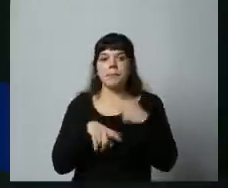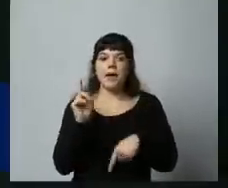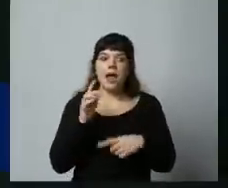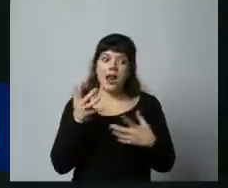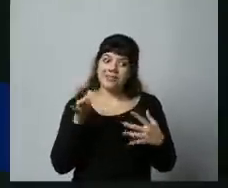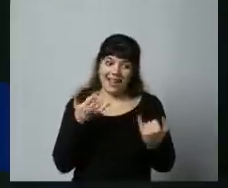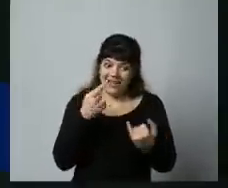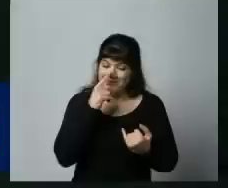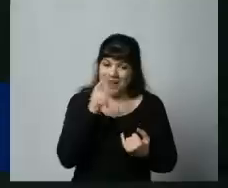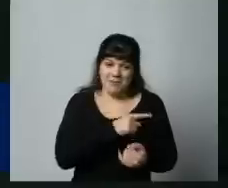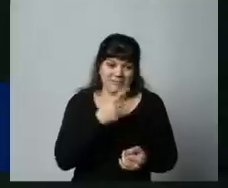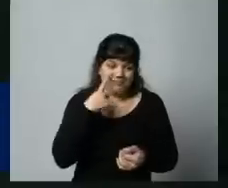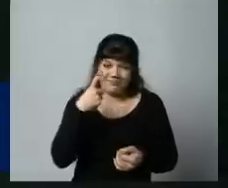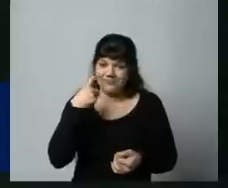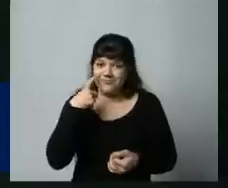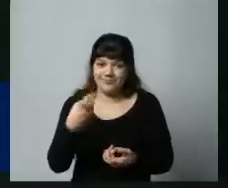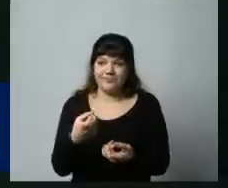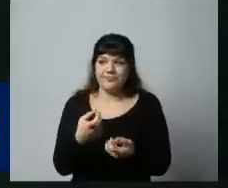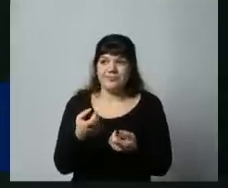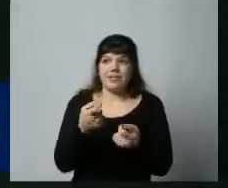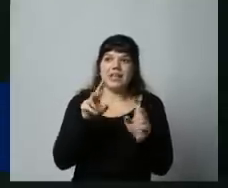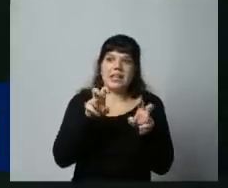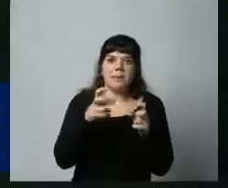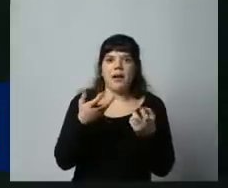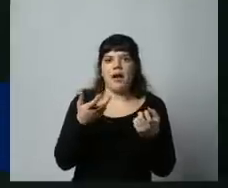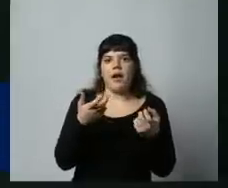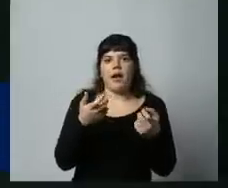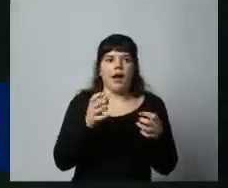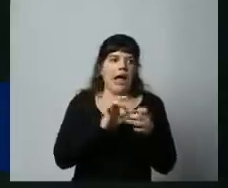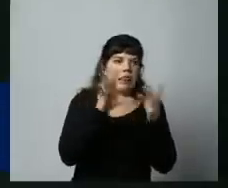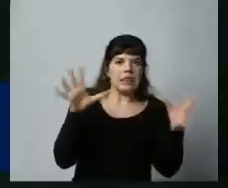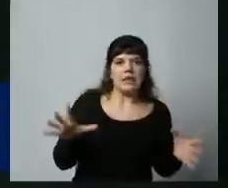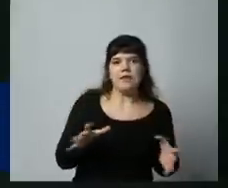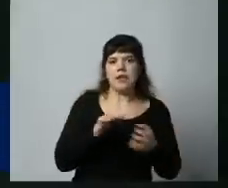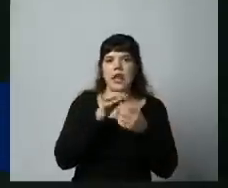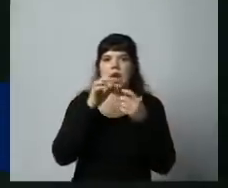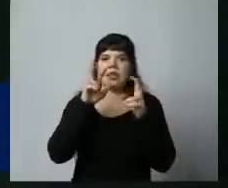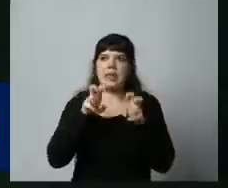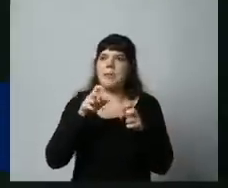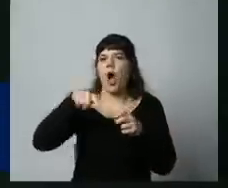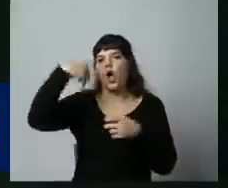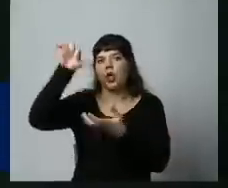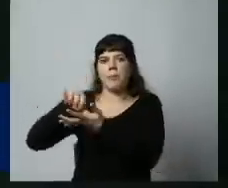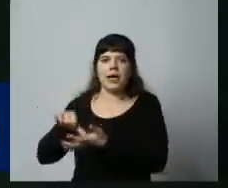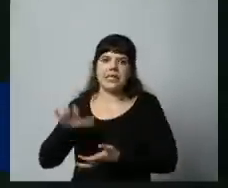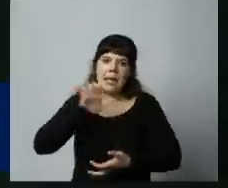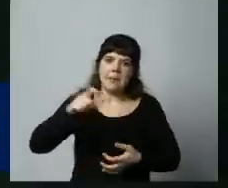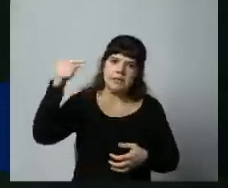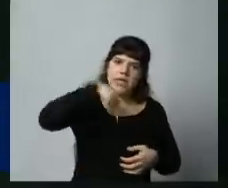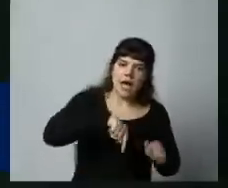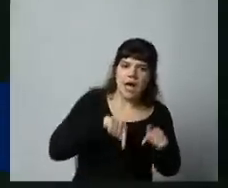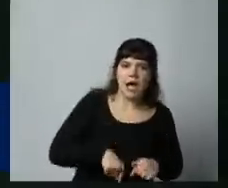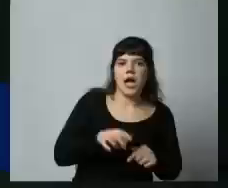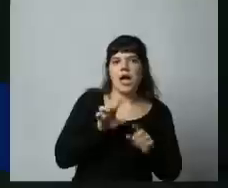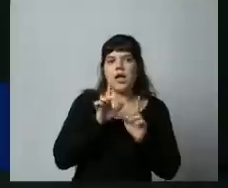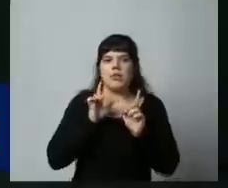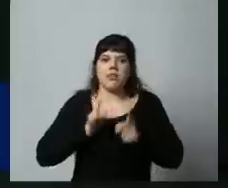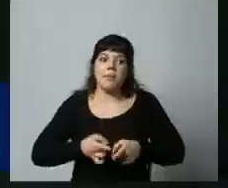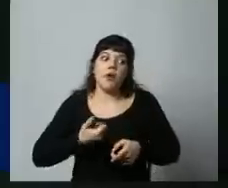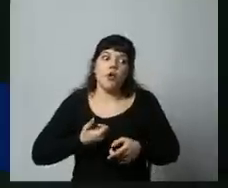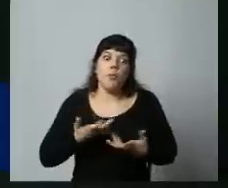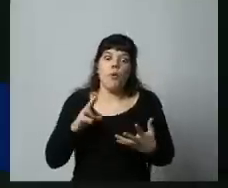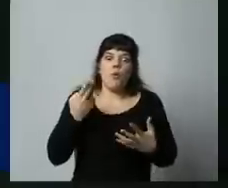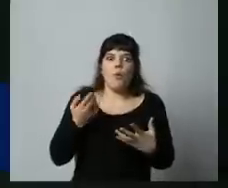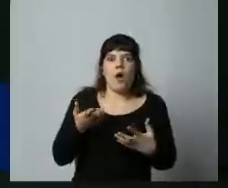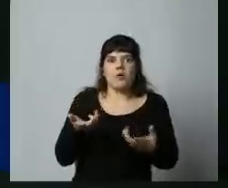notando en muchos sectores que tienen que ver con la diplomacia con la inserción internacional y de qué lado se para el país